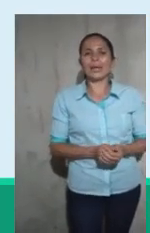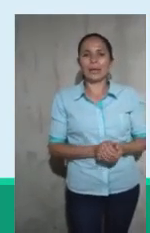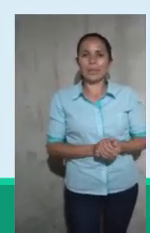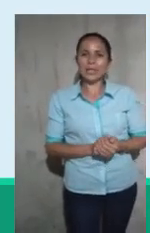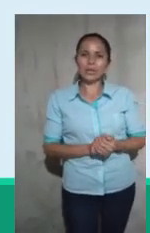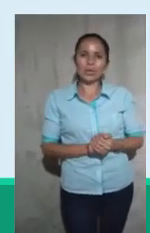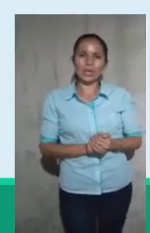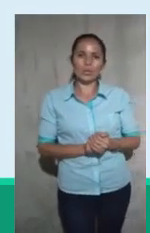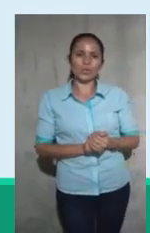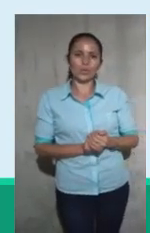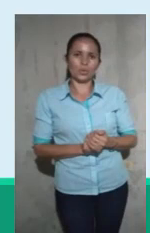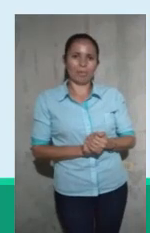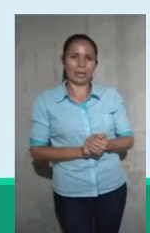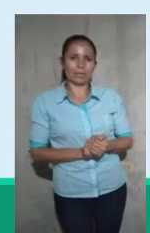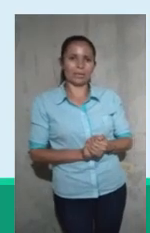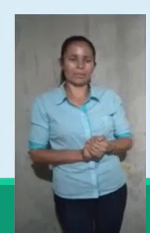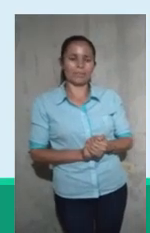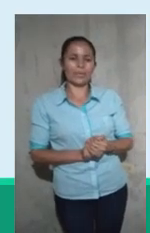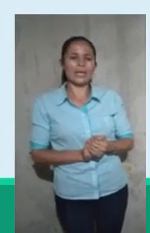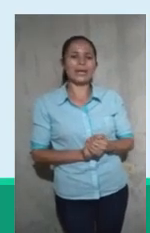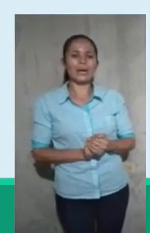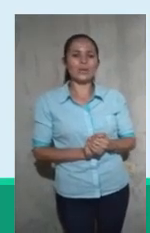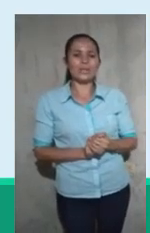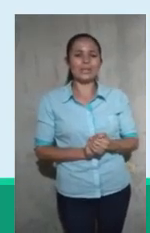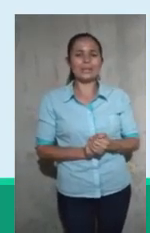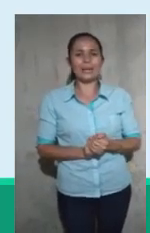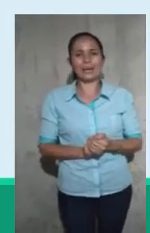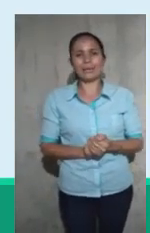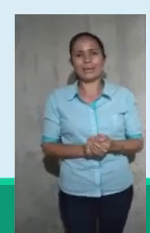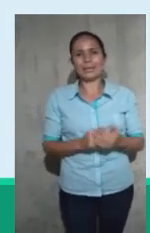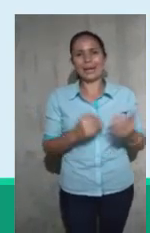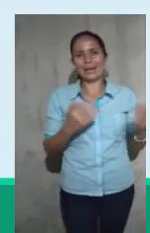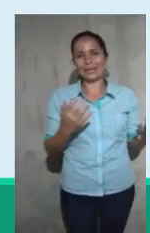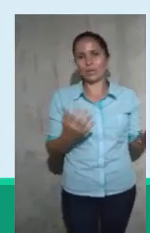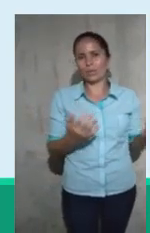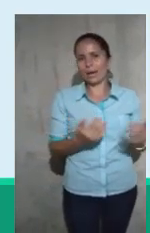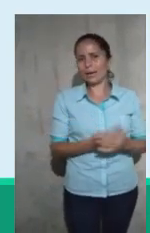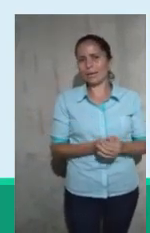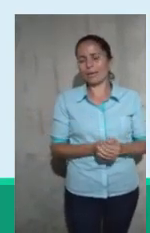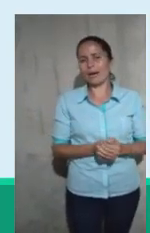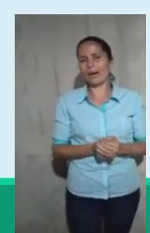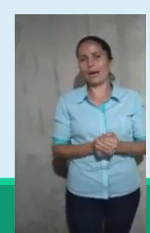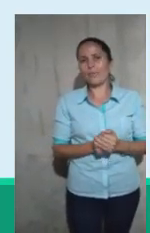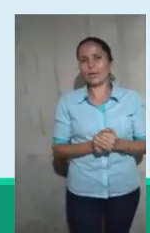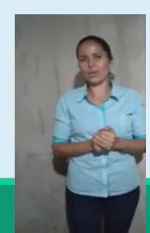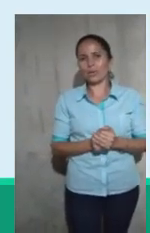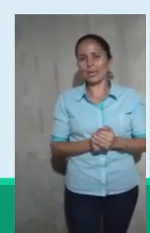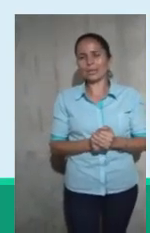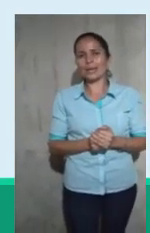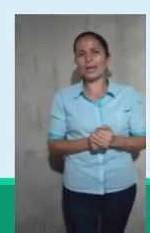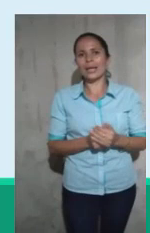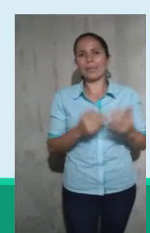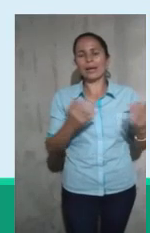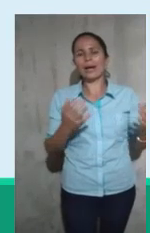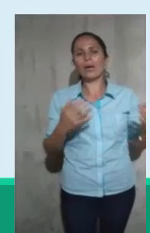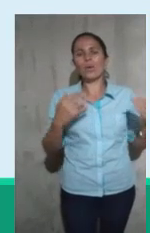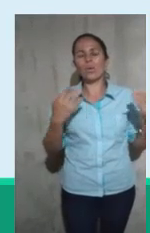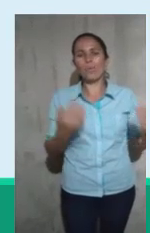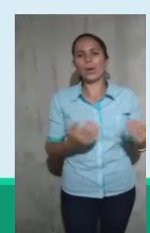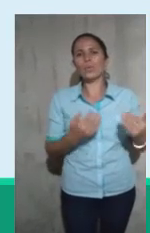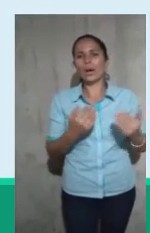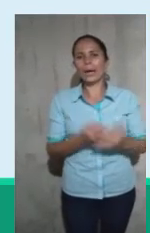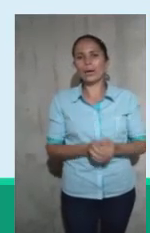al Departamento de Recursos Humanos y que consiste en seleccionar a las personas que van